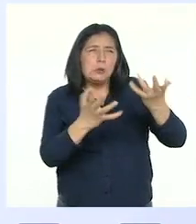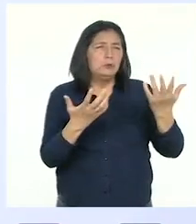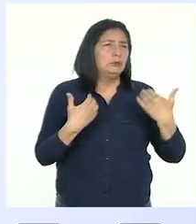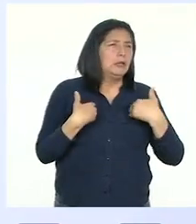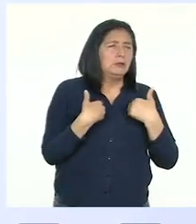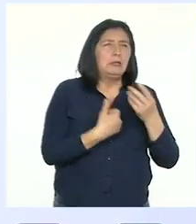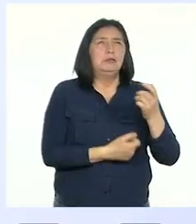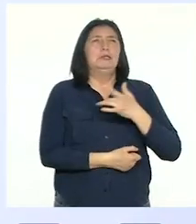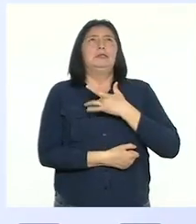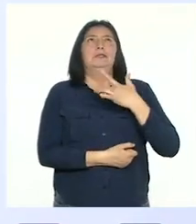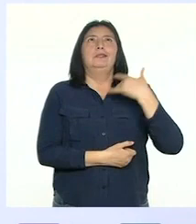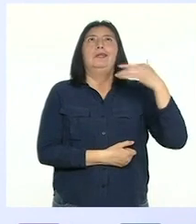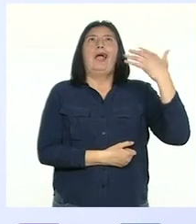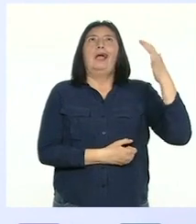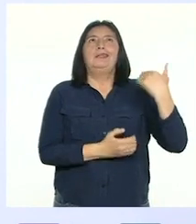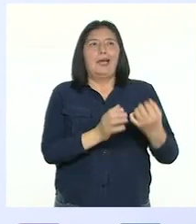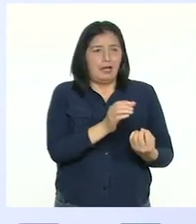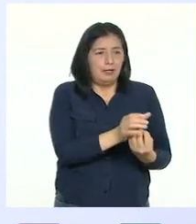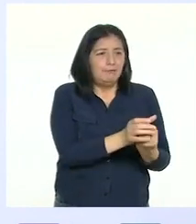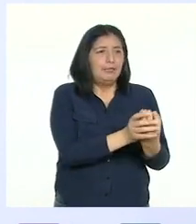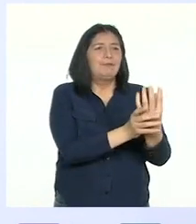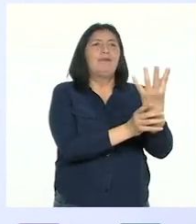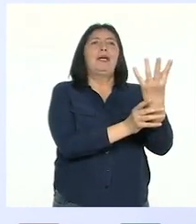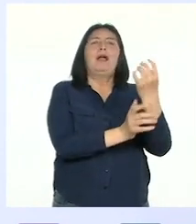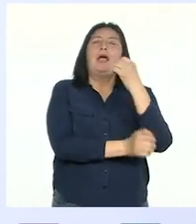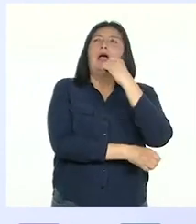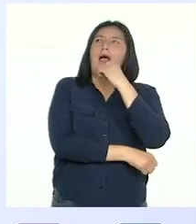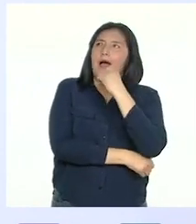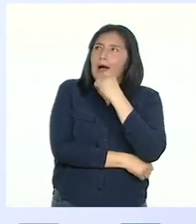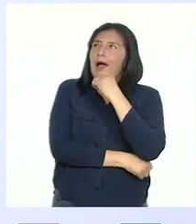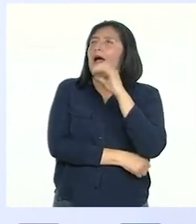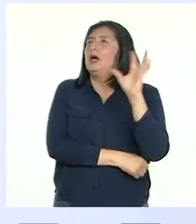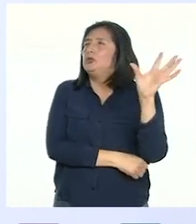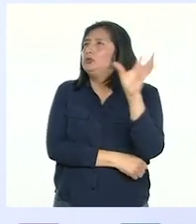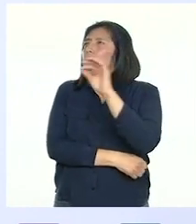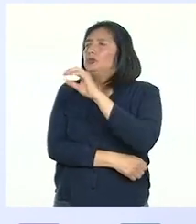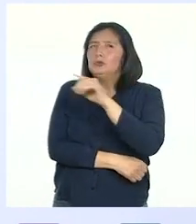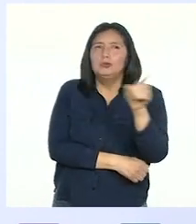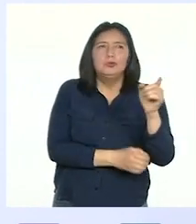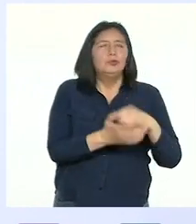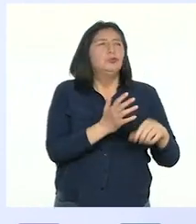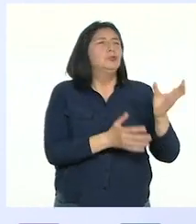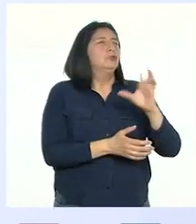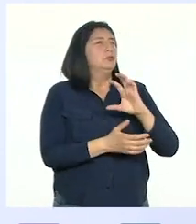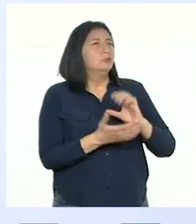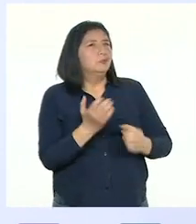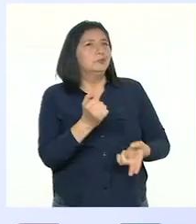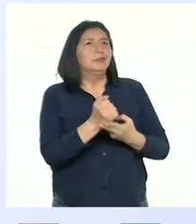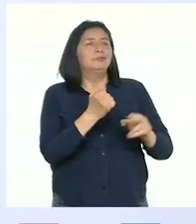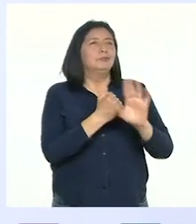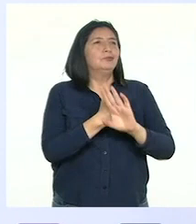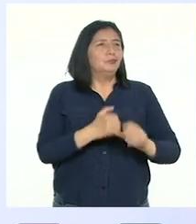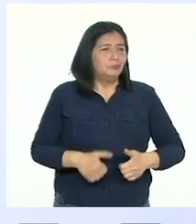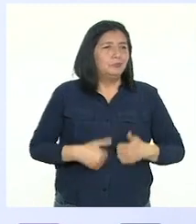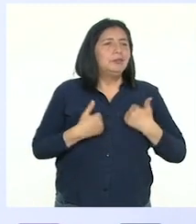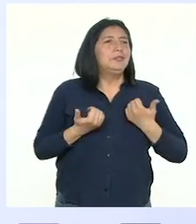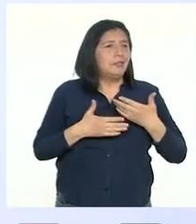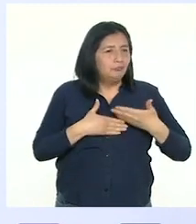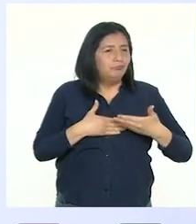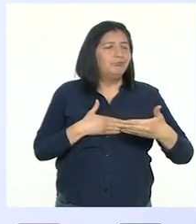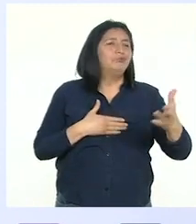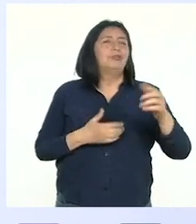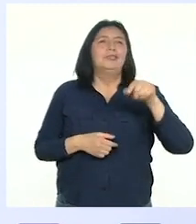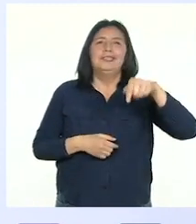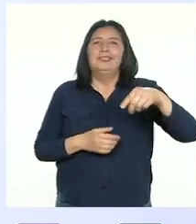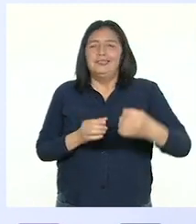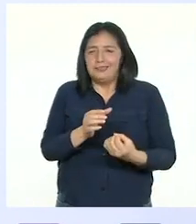cuando sienten que está llegando la primavera. Todas las especies buscan asegurar su vida en el planeta y esta estación